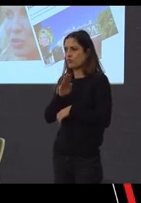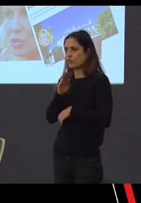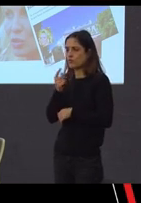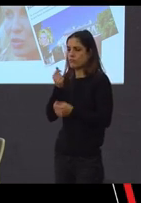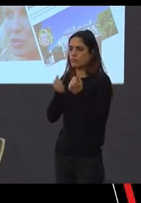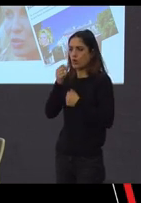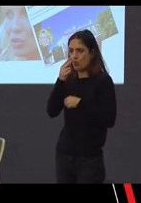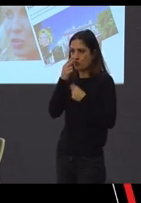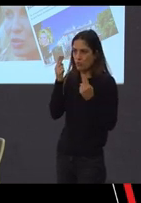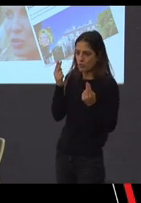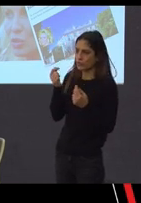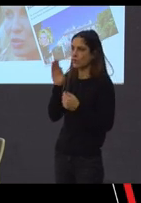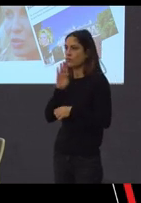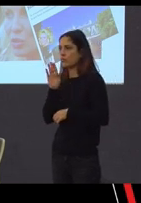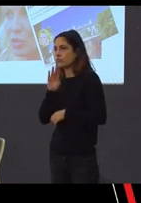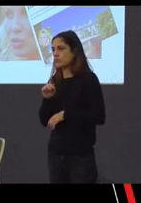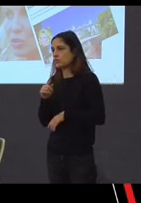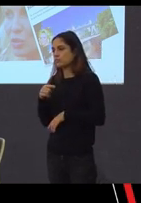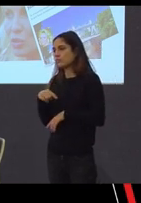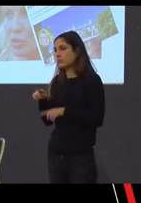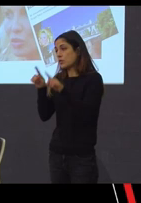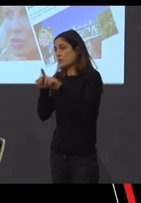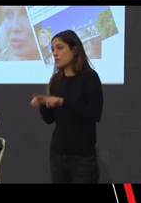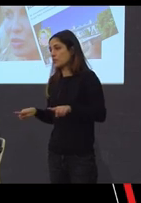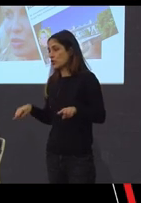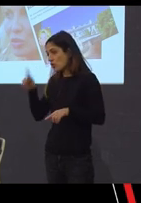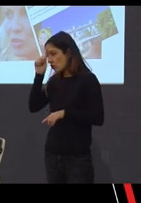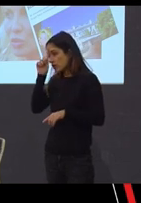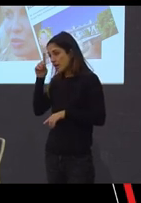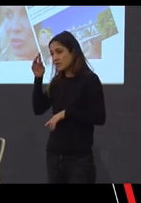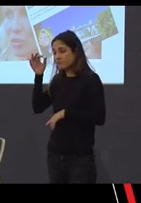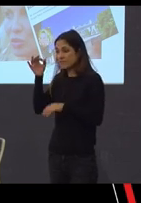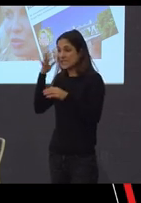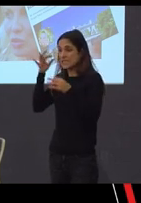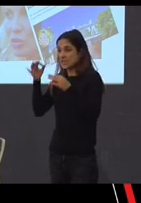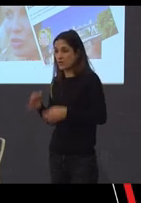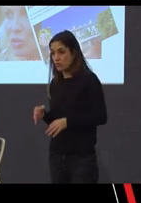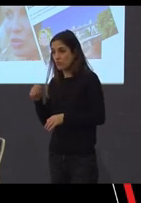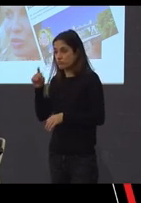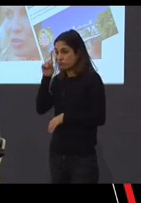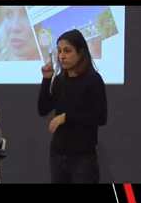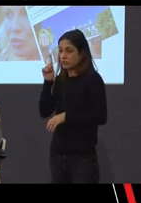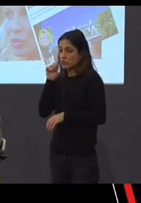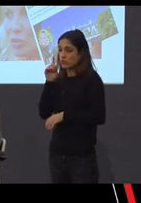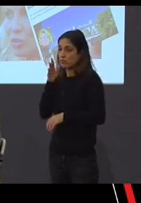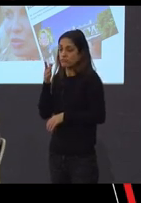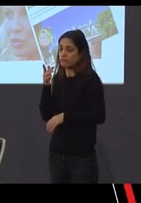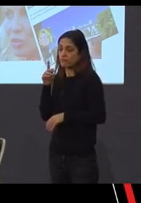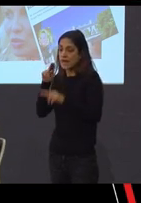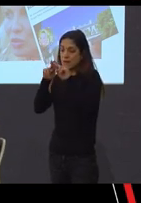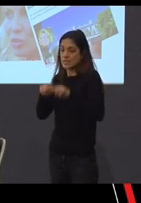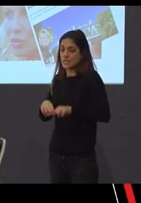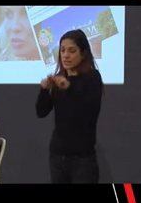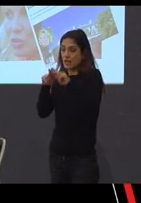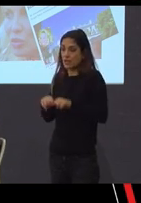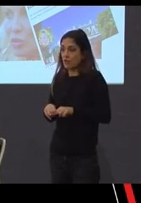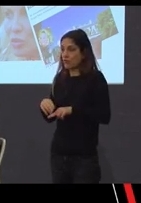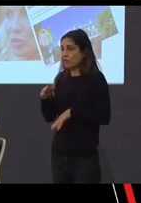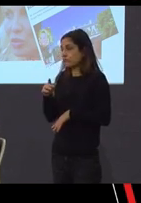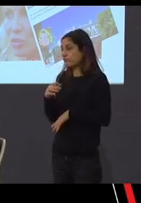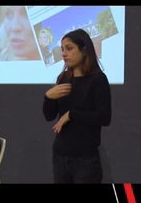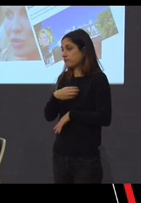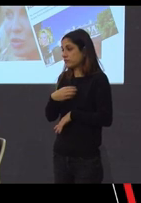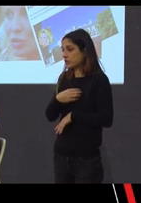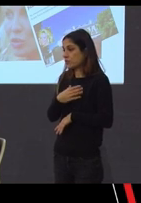presunto, hai que decir sempre que son presuntos delitos, porque ademais non se poden investigar, así que seguirán sendo presuntos